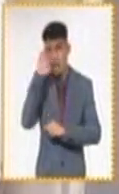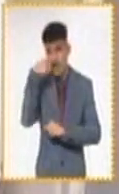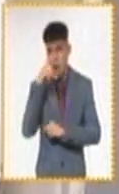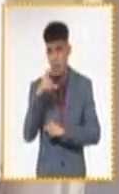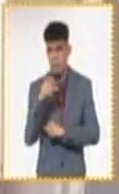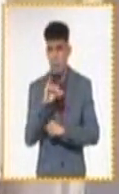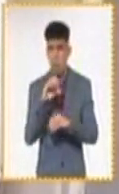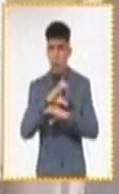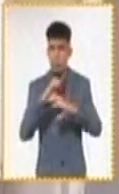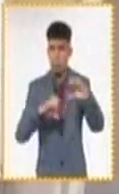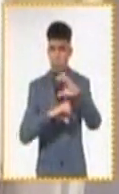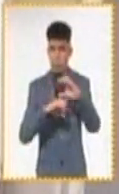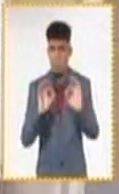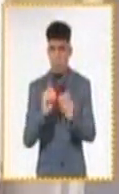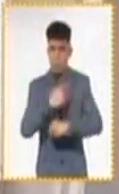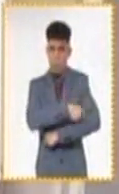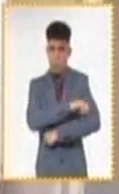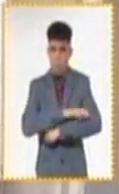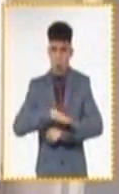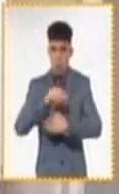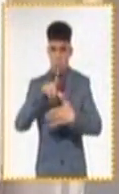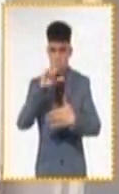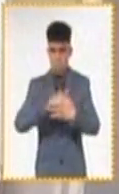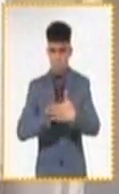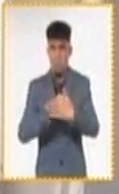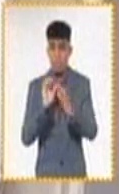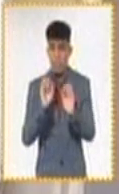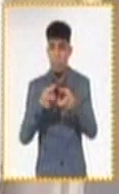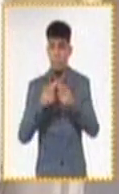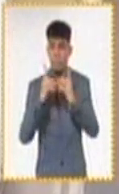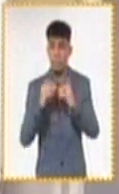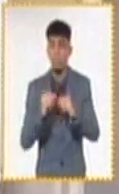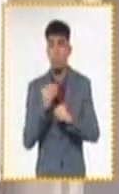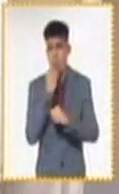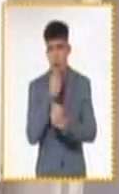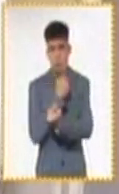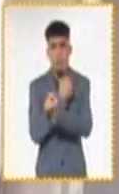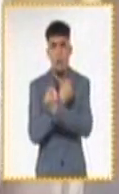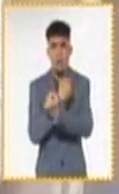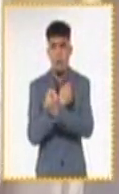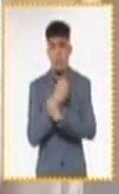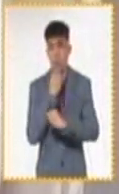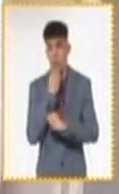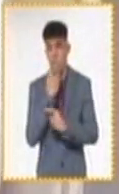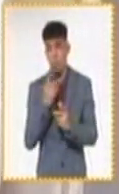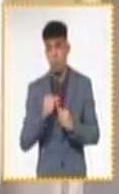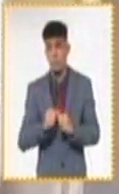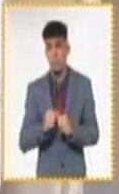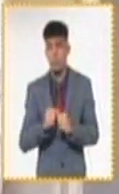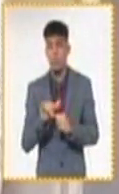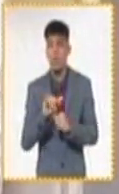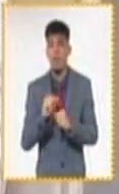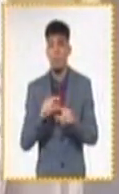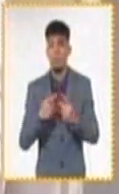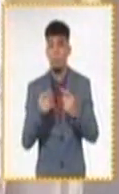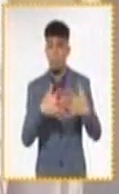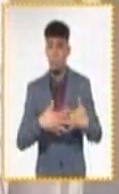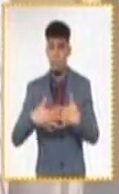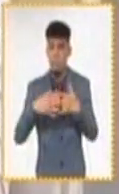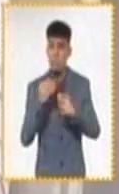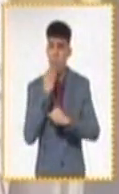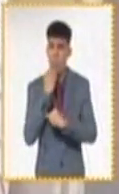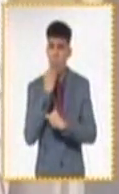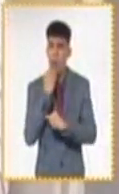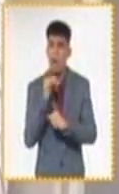estar bajo un franco proceso de bombardeo, de sabotaje y de desconocimiento por parte de